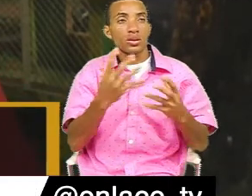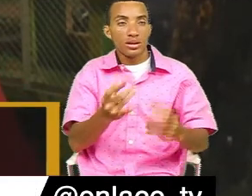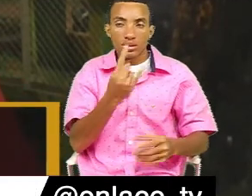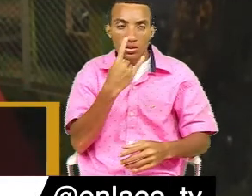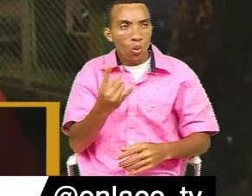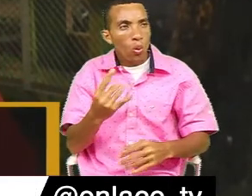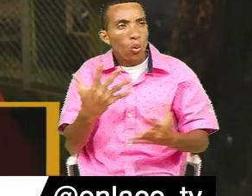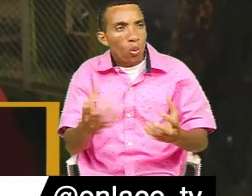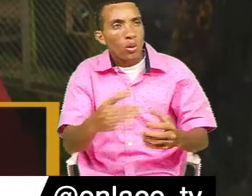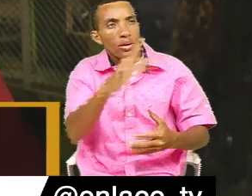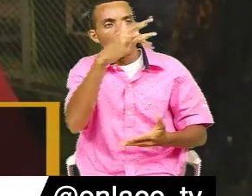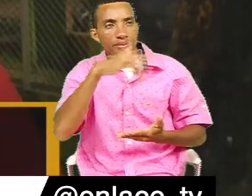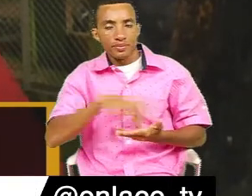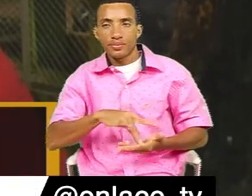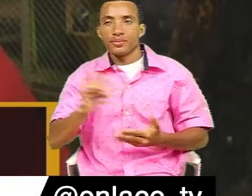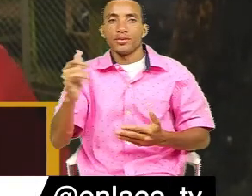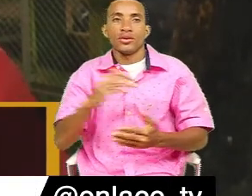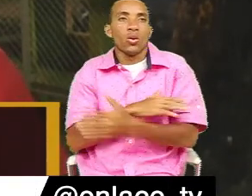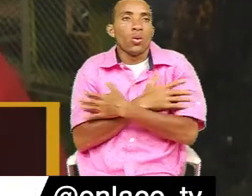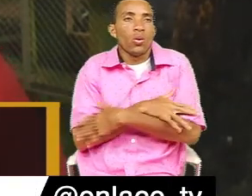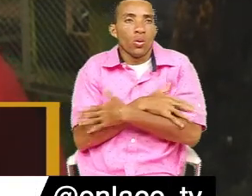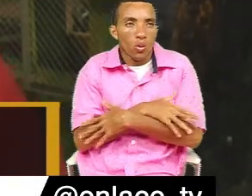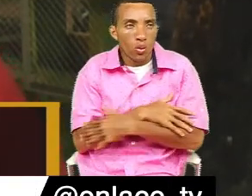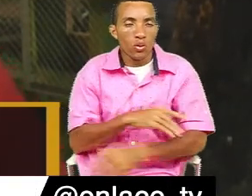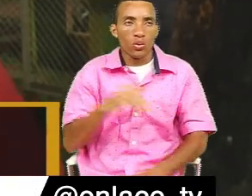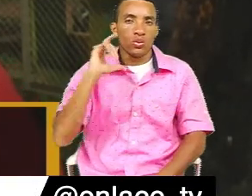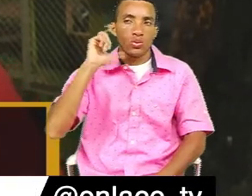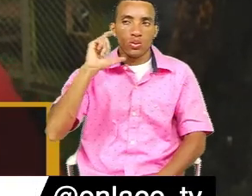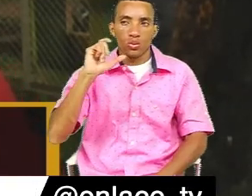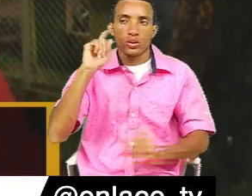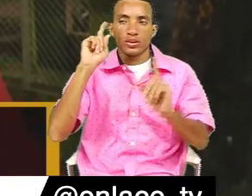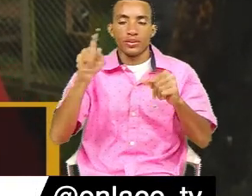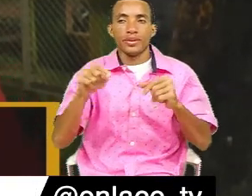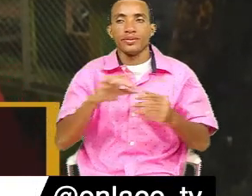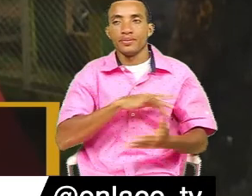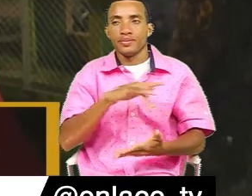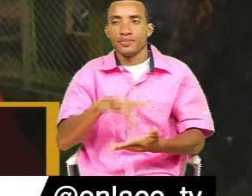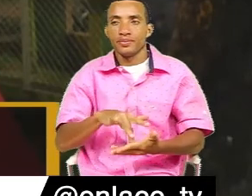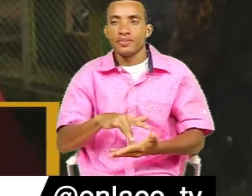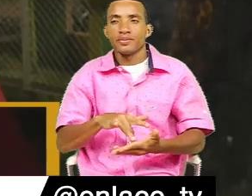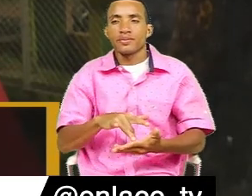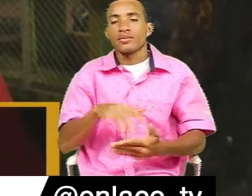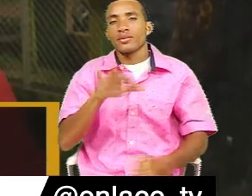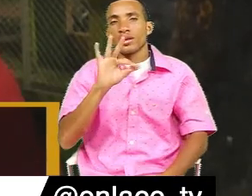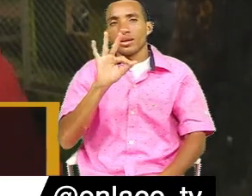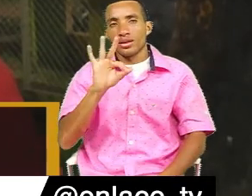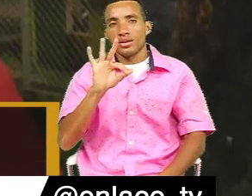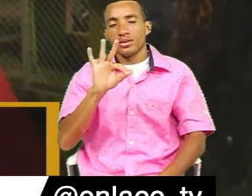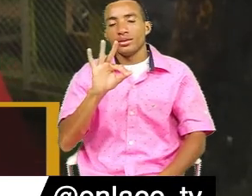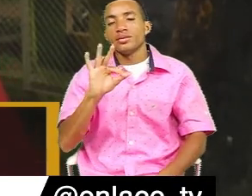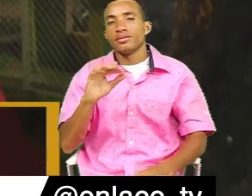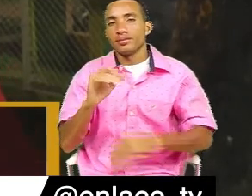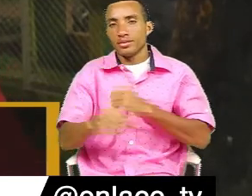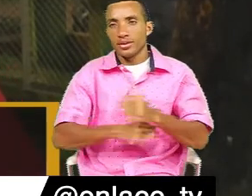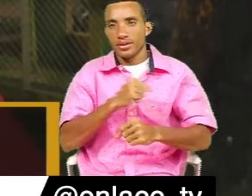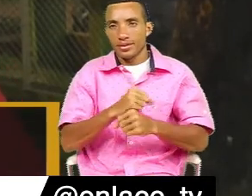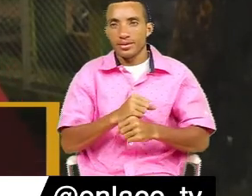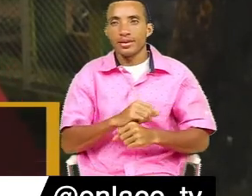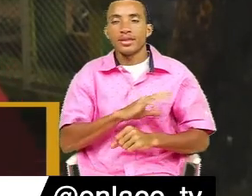de Cúcuta, de Pamplona, que nos participan en los torneos de nosotros, pues ya es la tercera versión, y estamos siendo pues ya